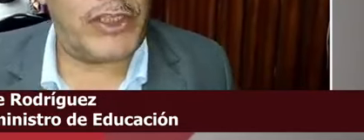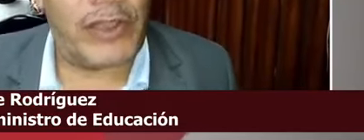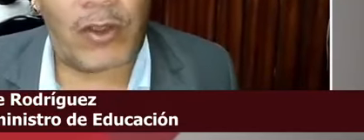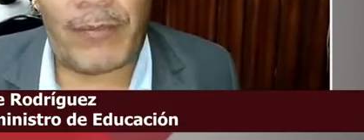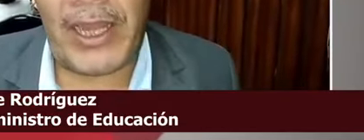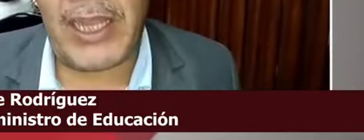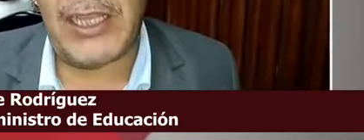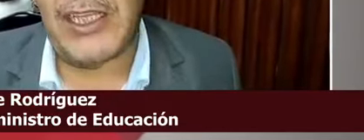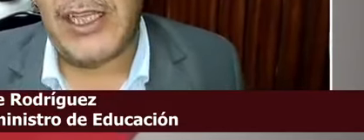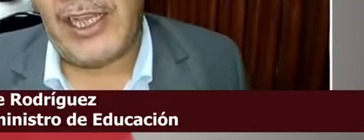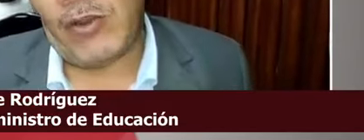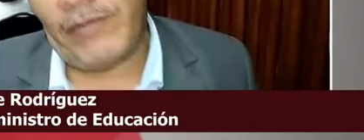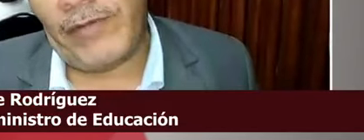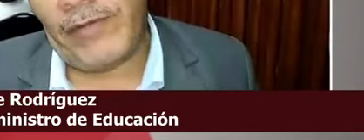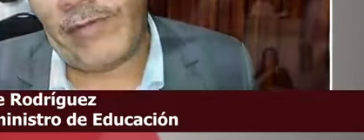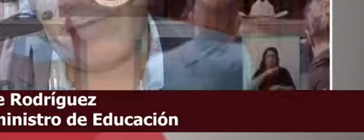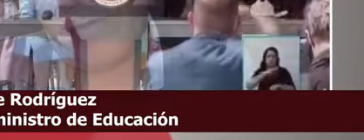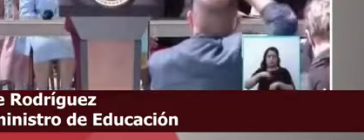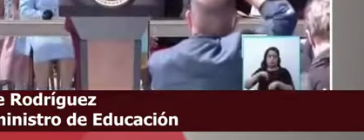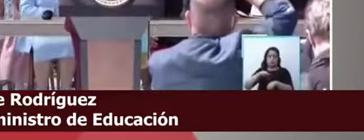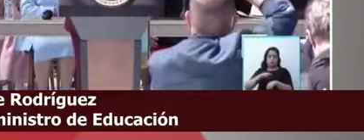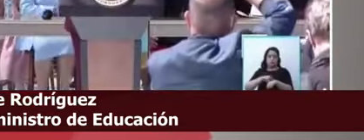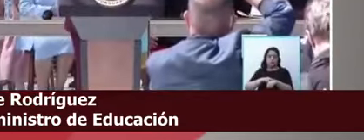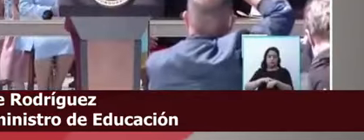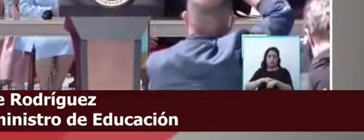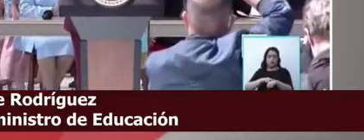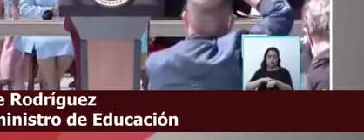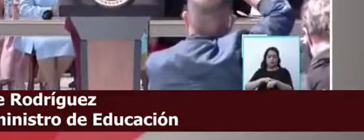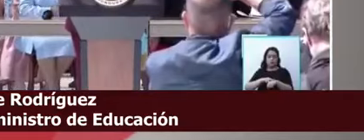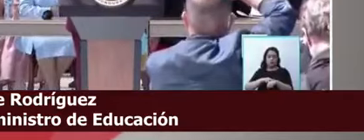solventado el conflicto de Copán.